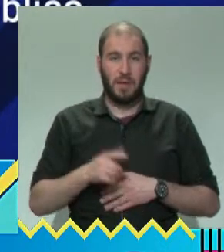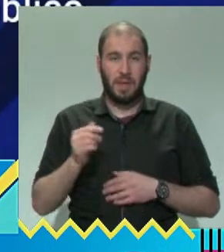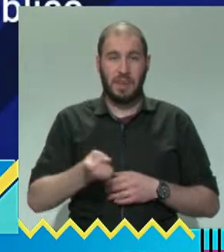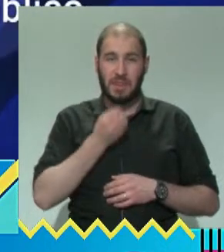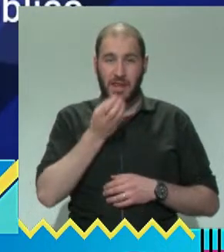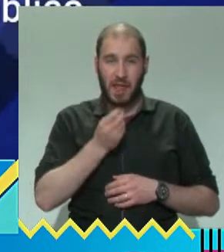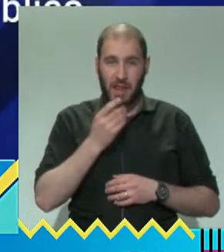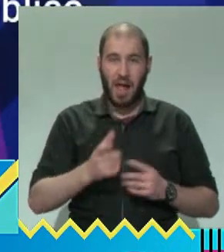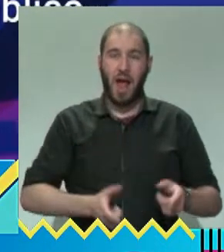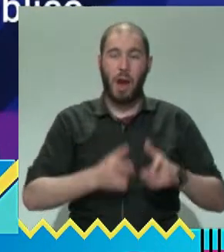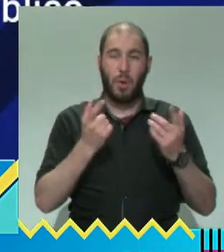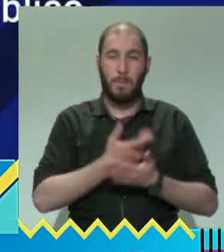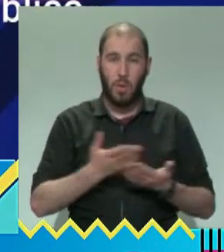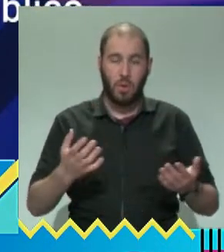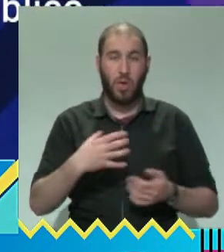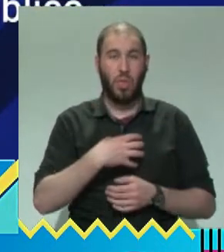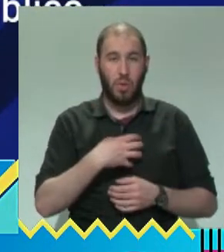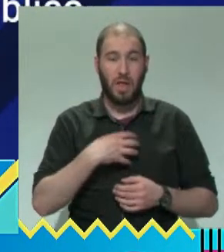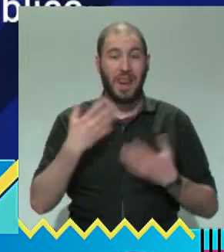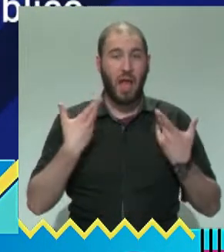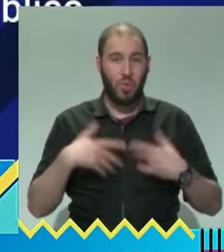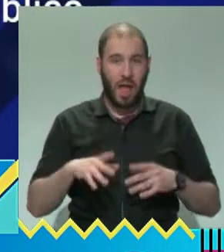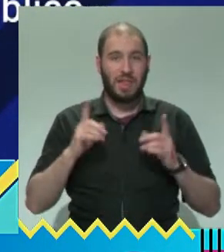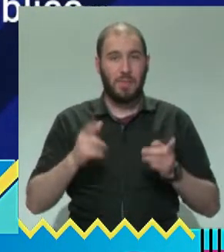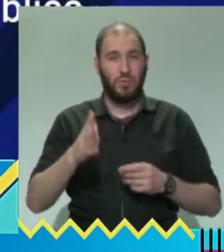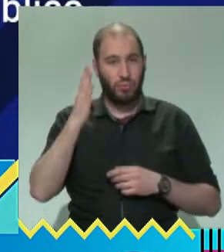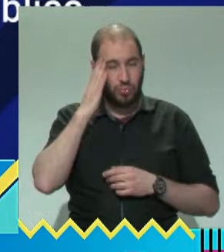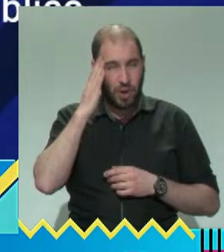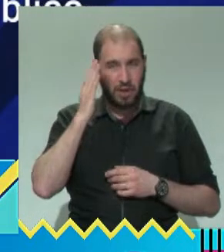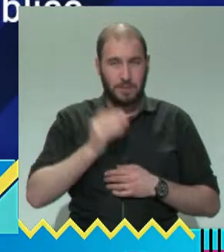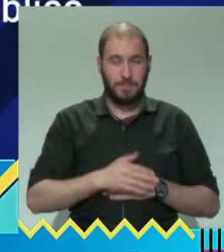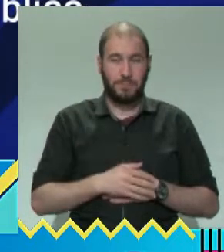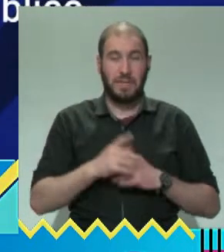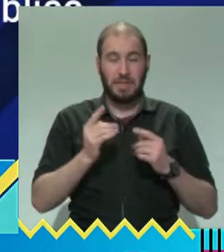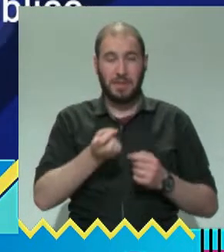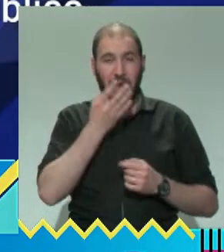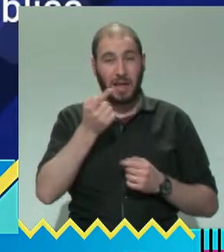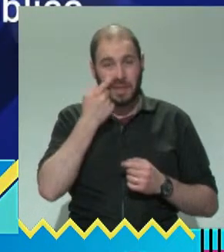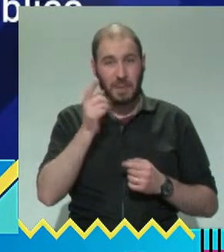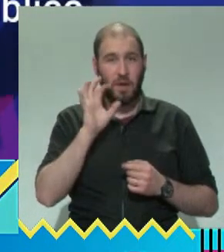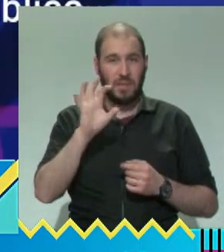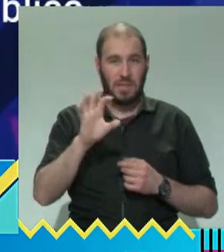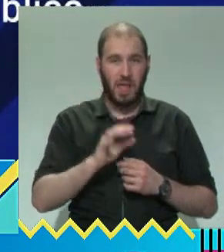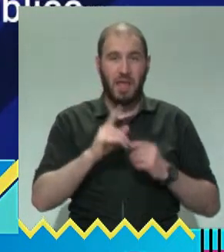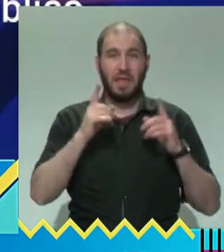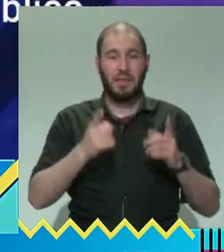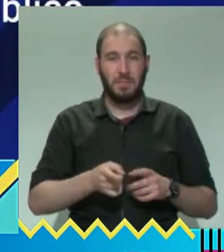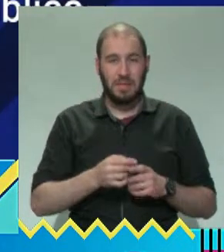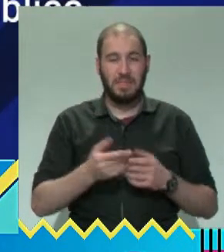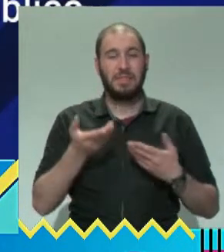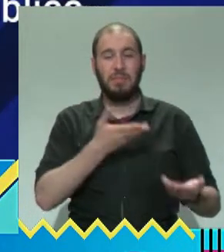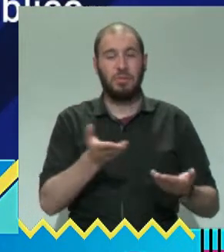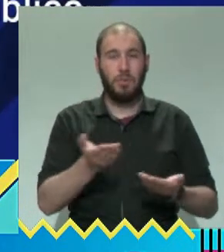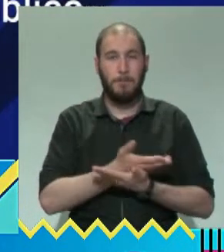declara al arbolado público como patrimonio natural y cultural. También lo declara de interés provincial y también un